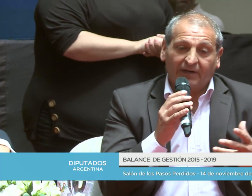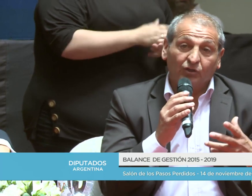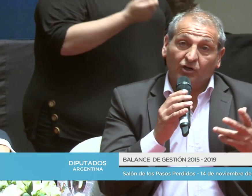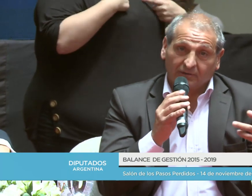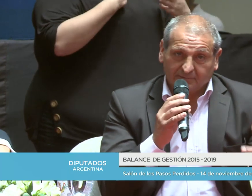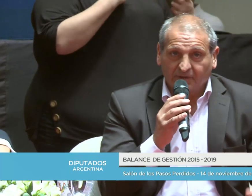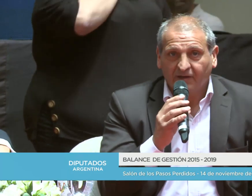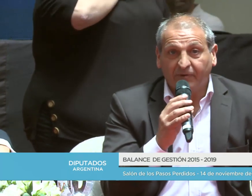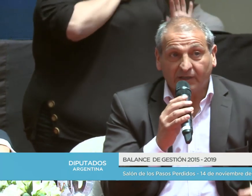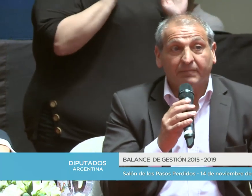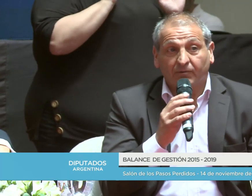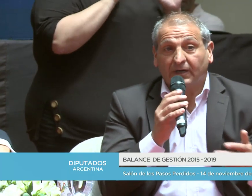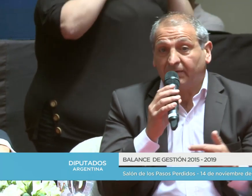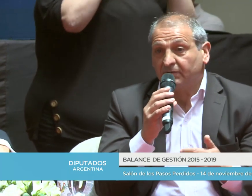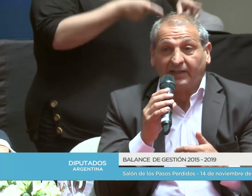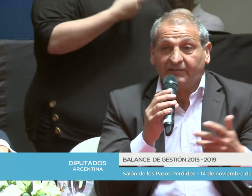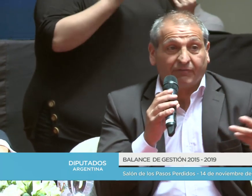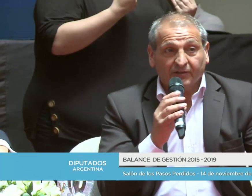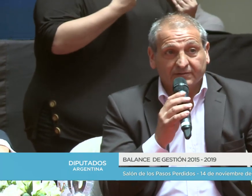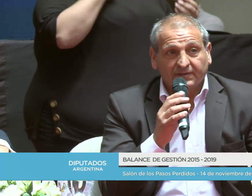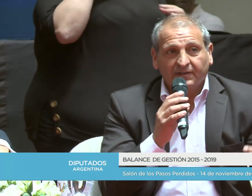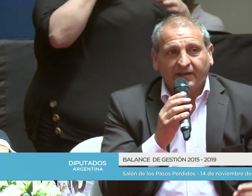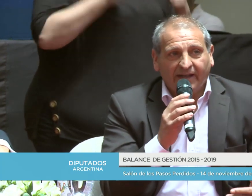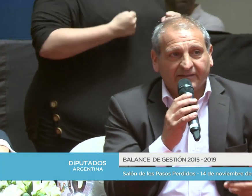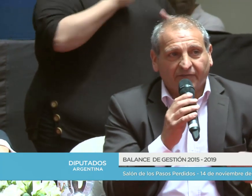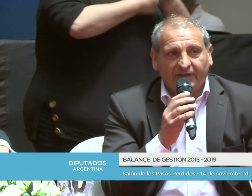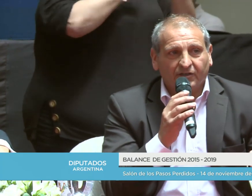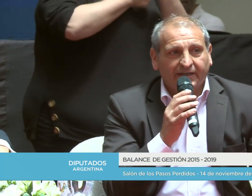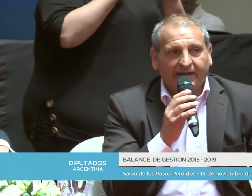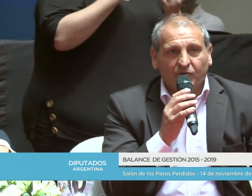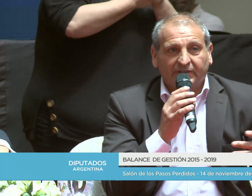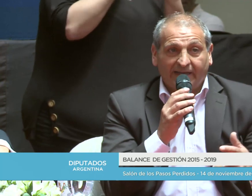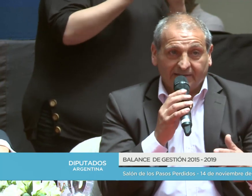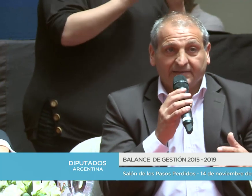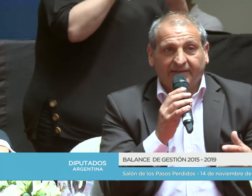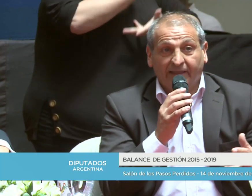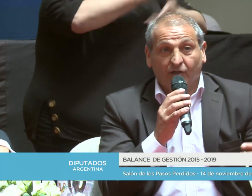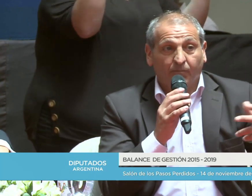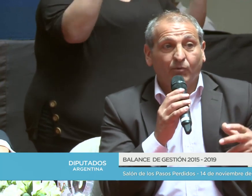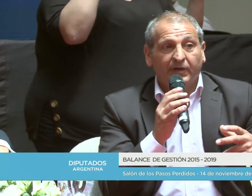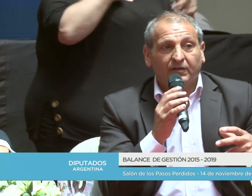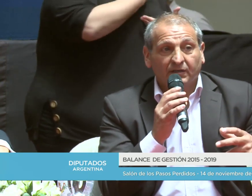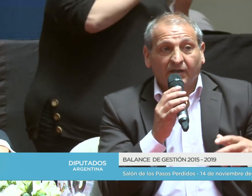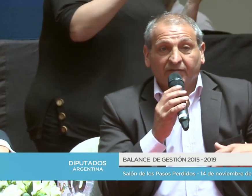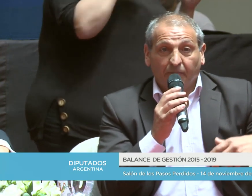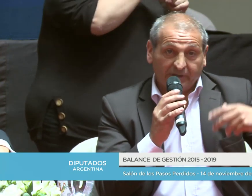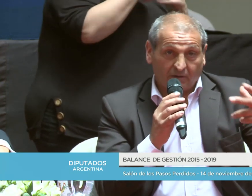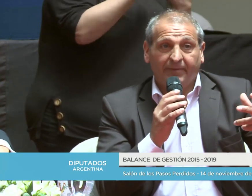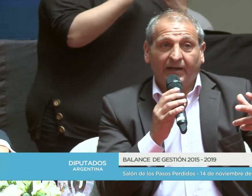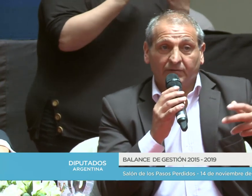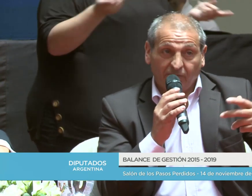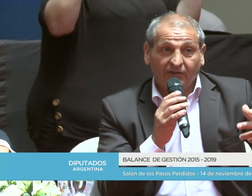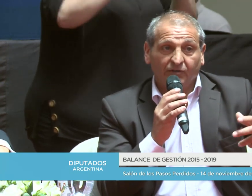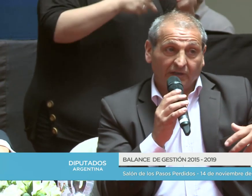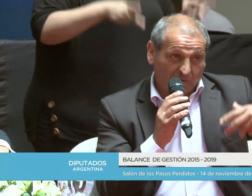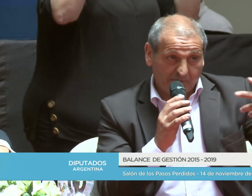provocaba un gran dolor, pero también provocaba un gran desafío. El desafío era mostrar que desde lo público se puede